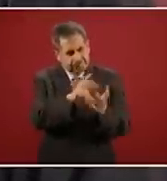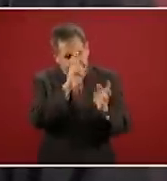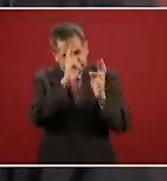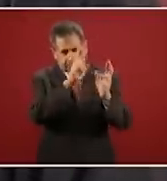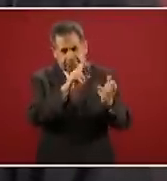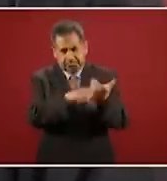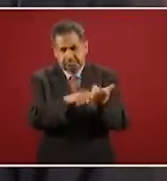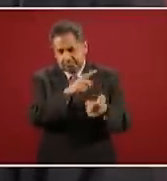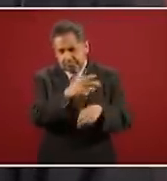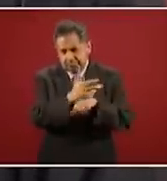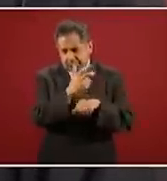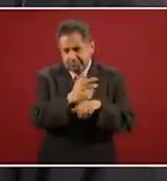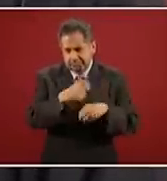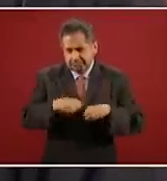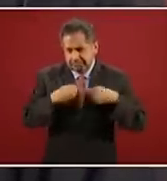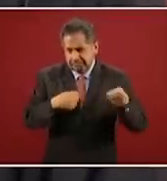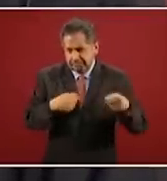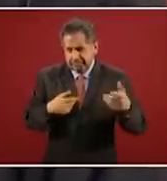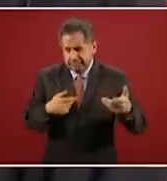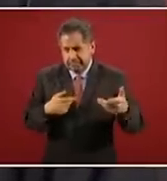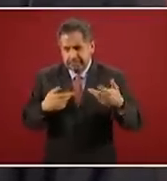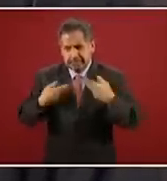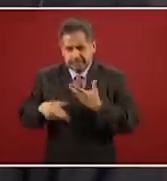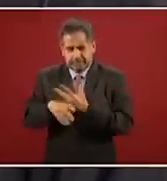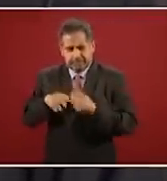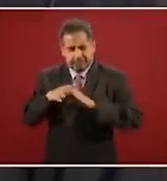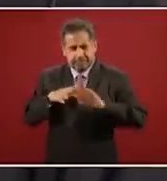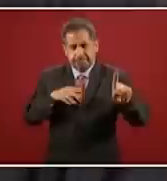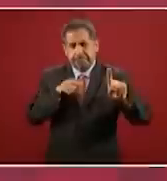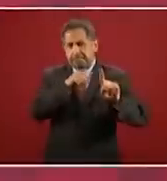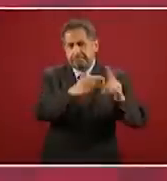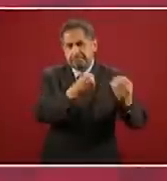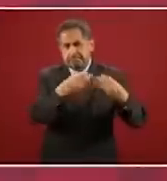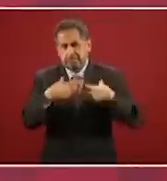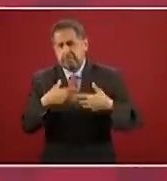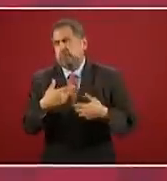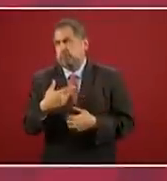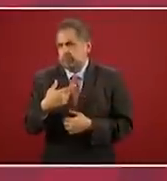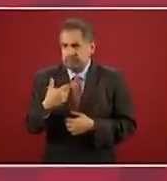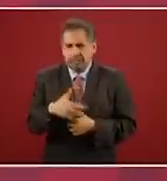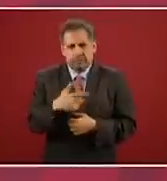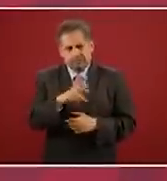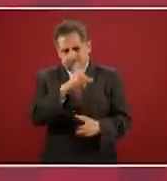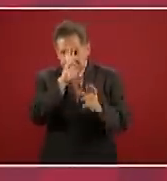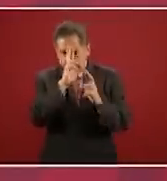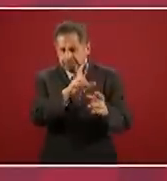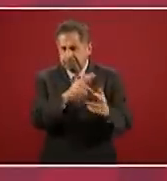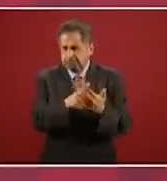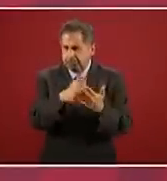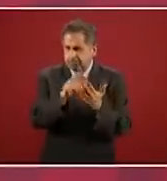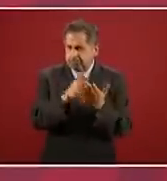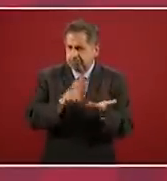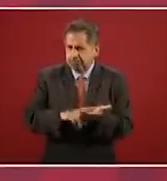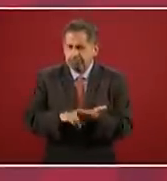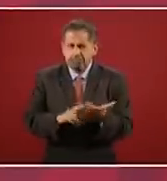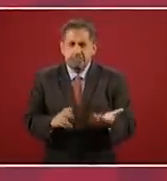vivientes, los migrantes, que siempre lo reconocemos.